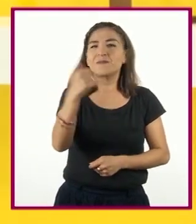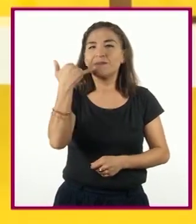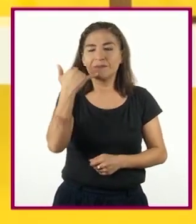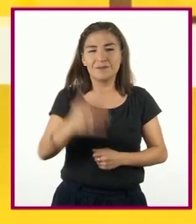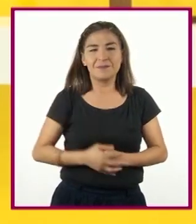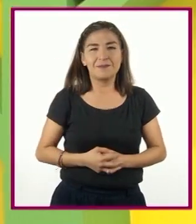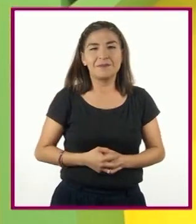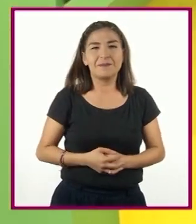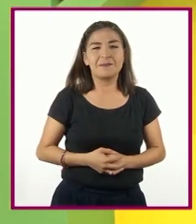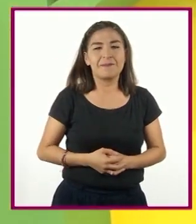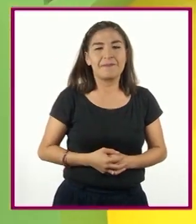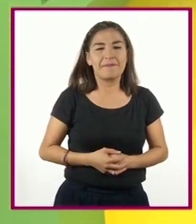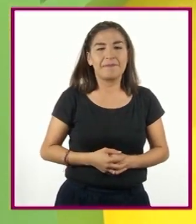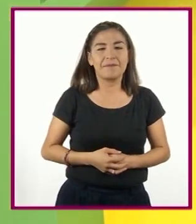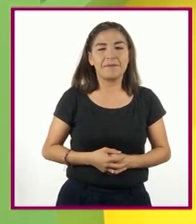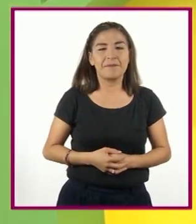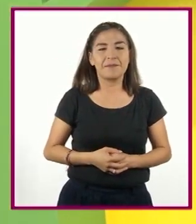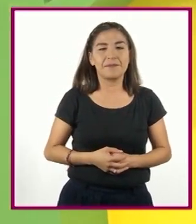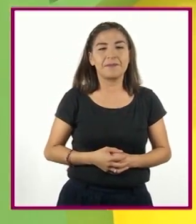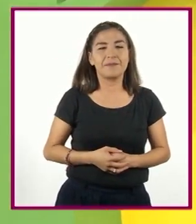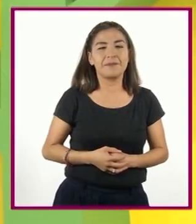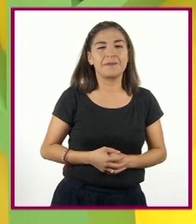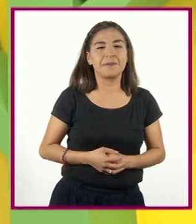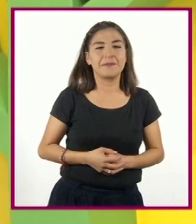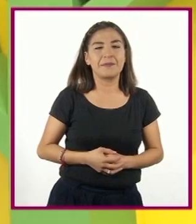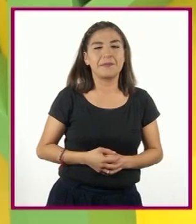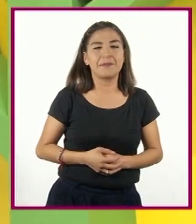¡Contesta! Ay.